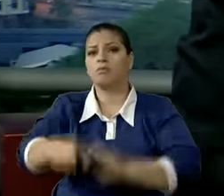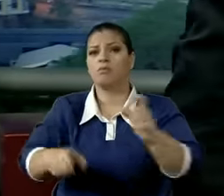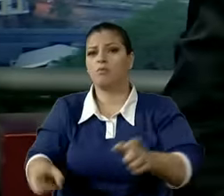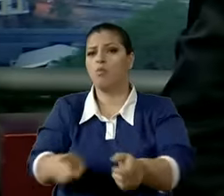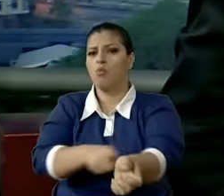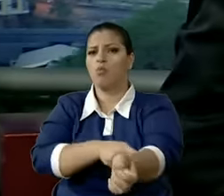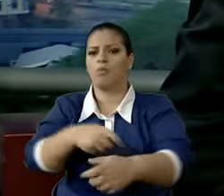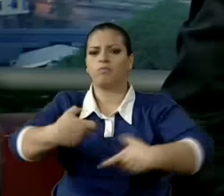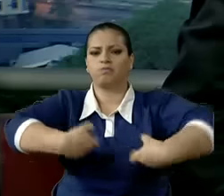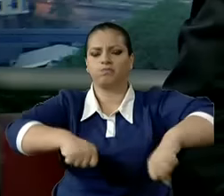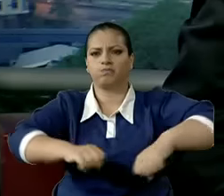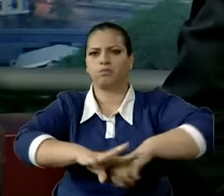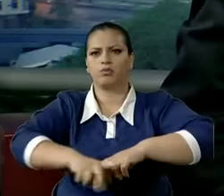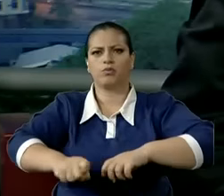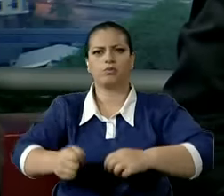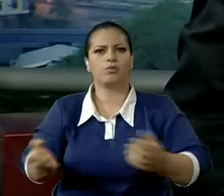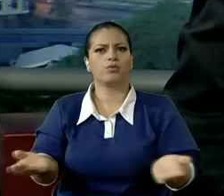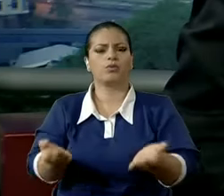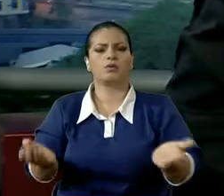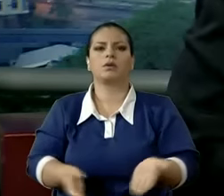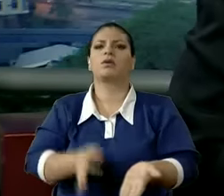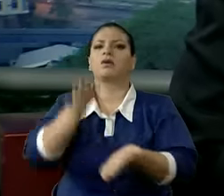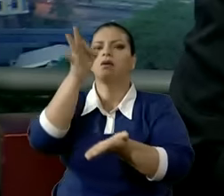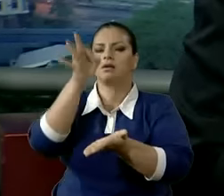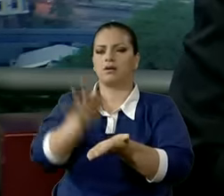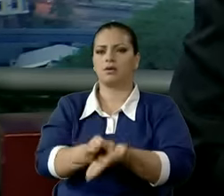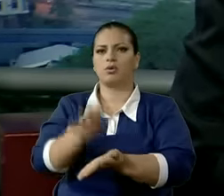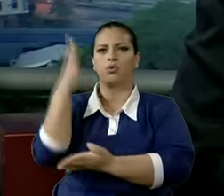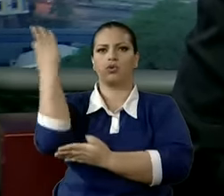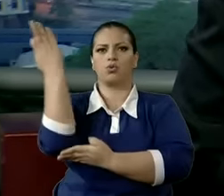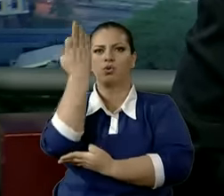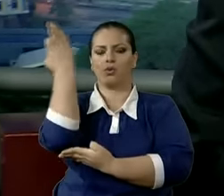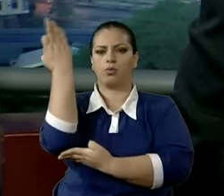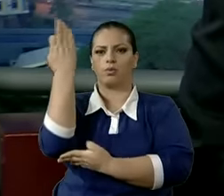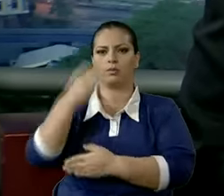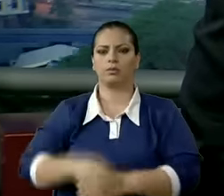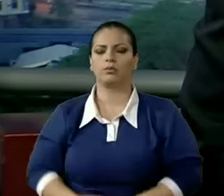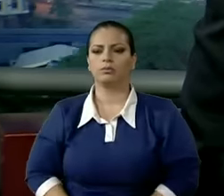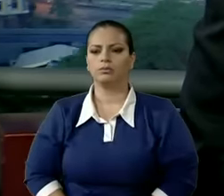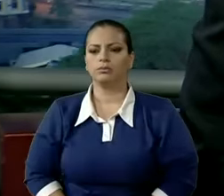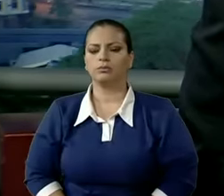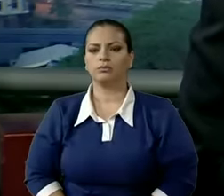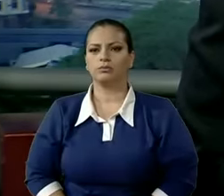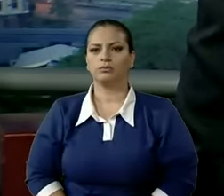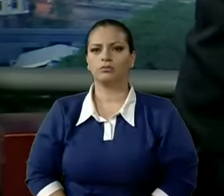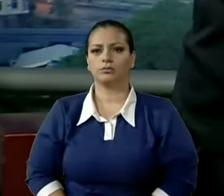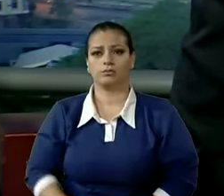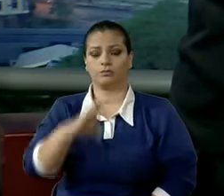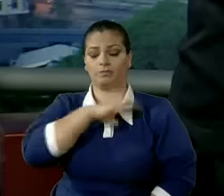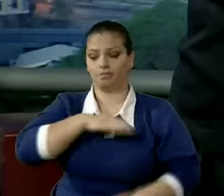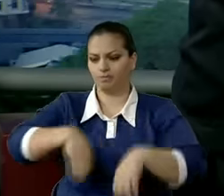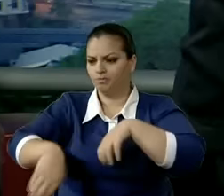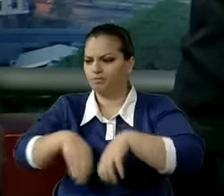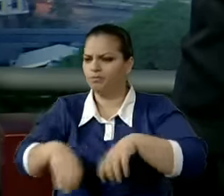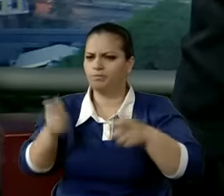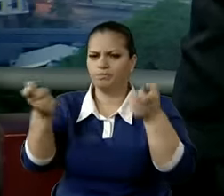del Guayas. Constantes patrullajes se realizan en sitios peligrosos y operativos de control se ejecutan en los